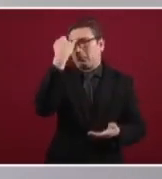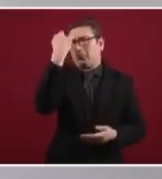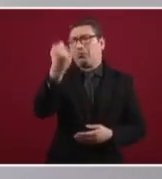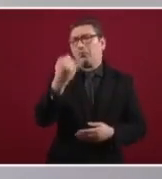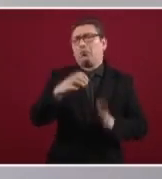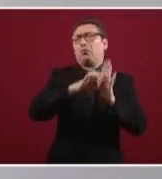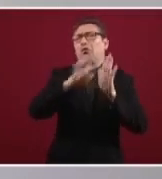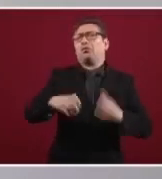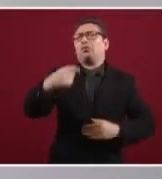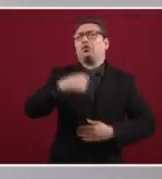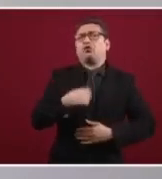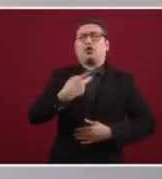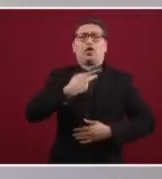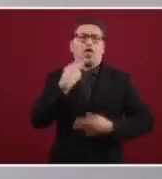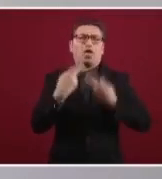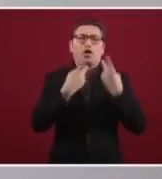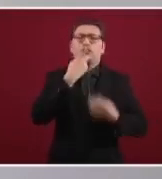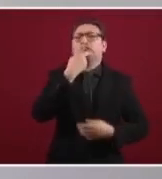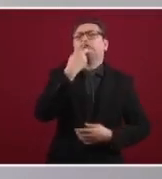declare